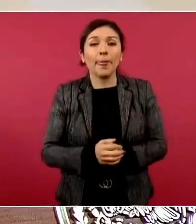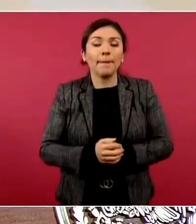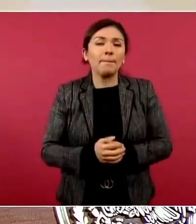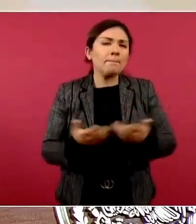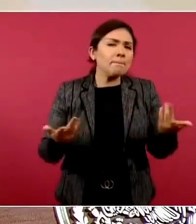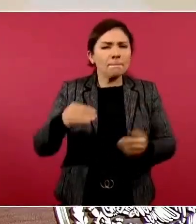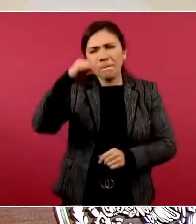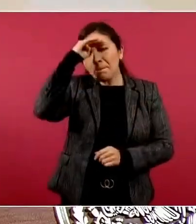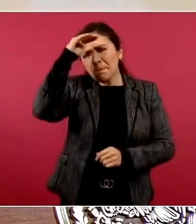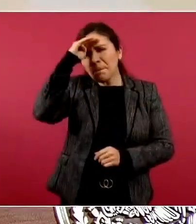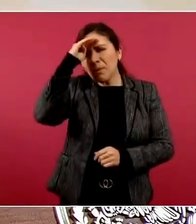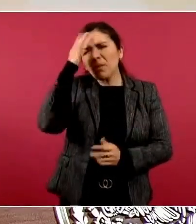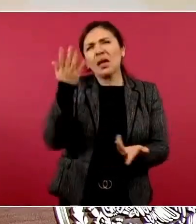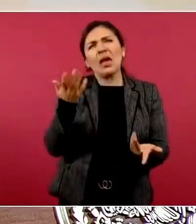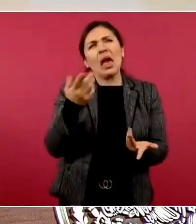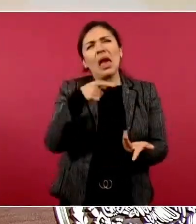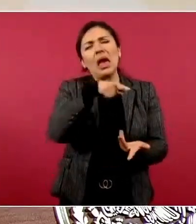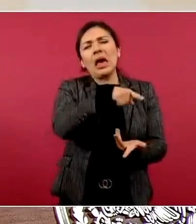pensar, es